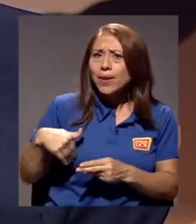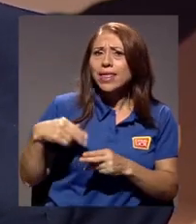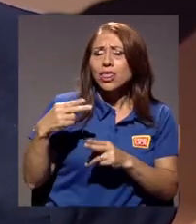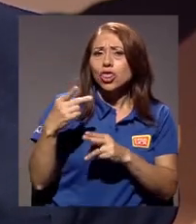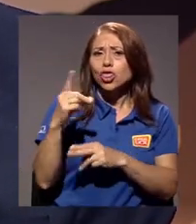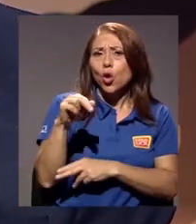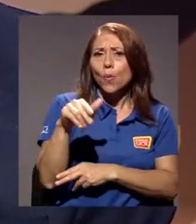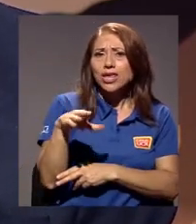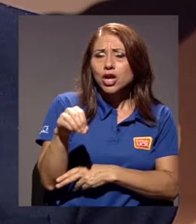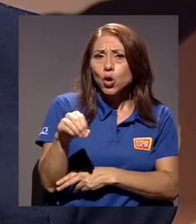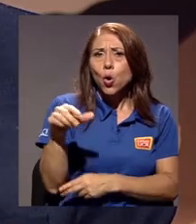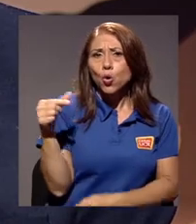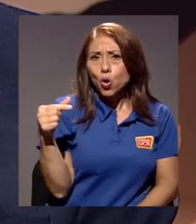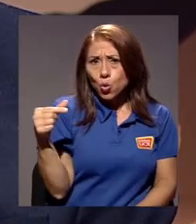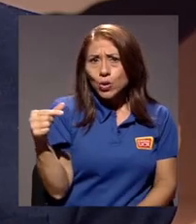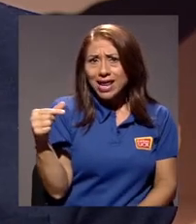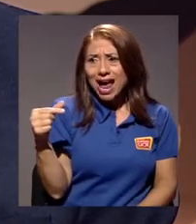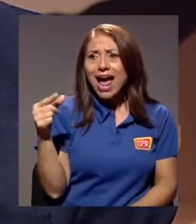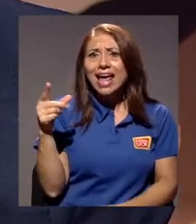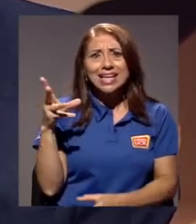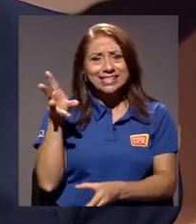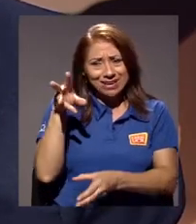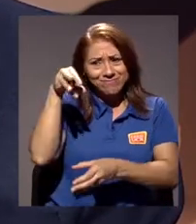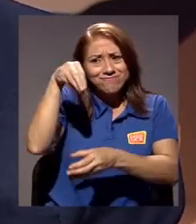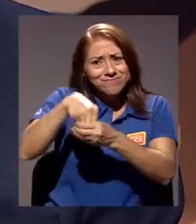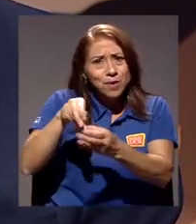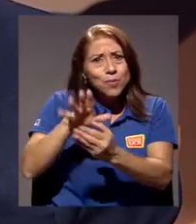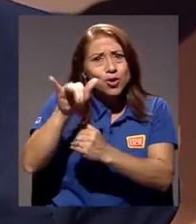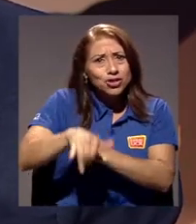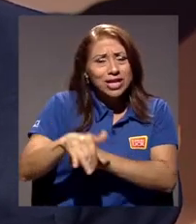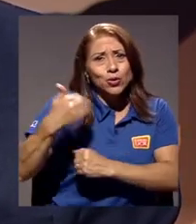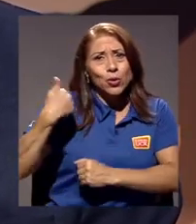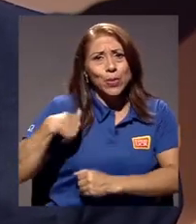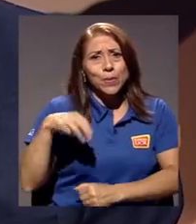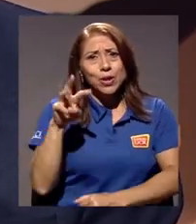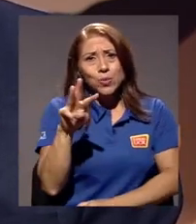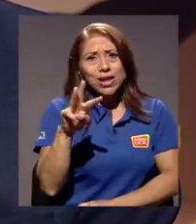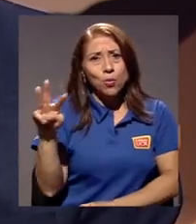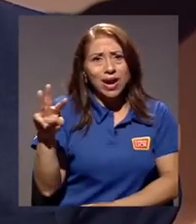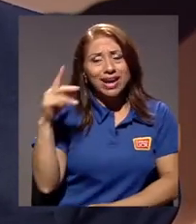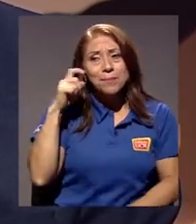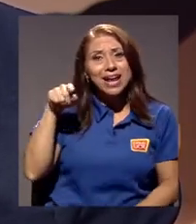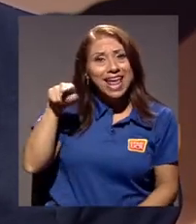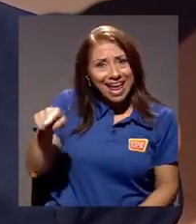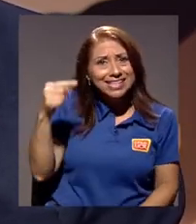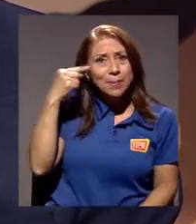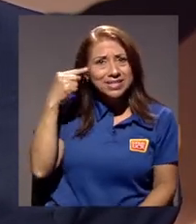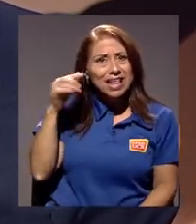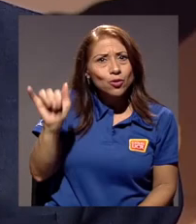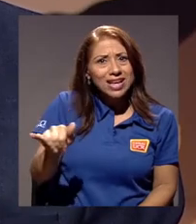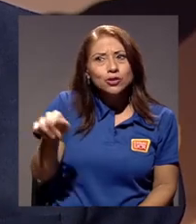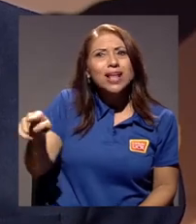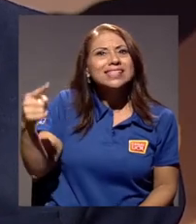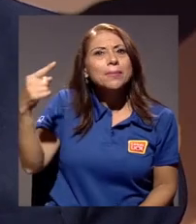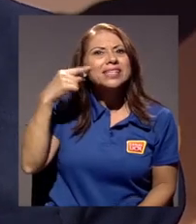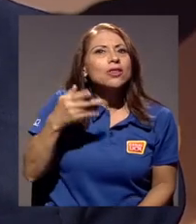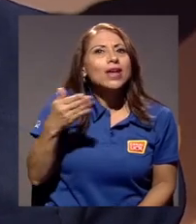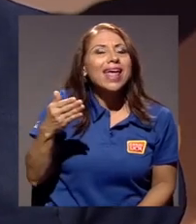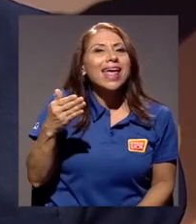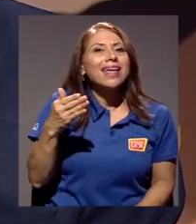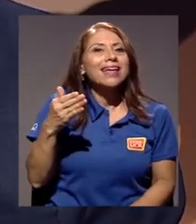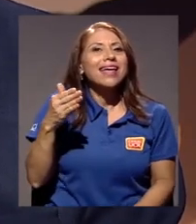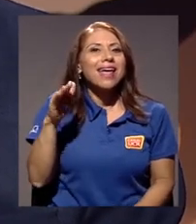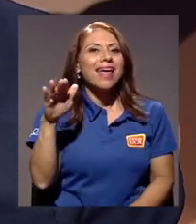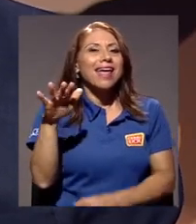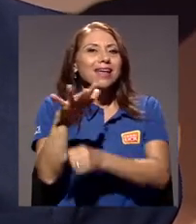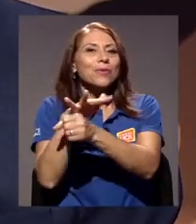el proyecto de nuevo porque él está pensando nuestros él está pensando en cuba porque